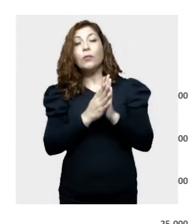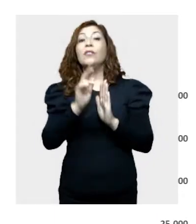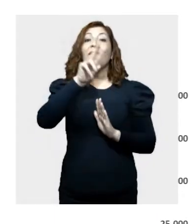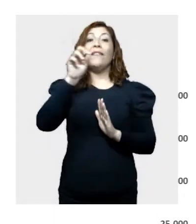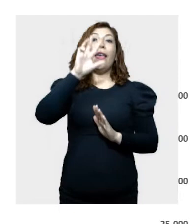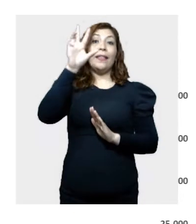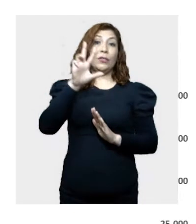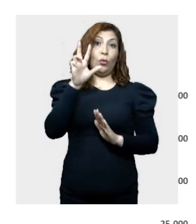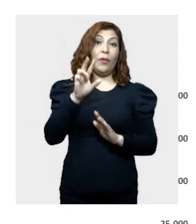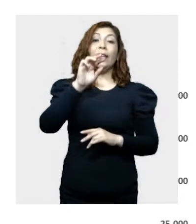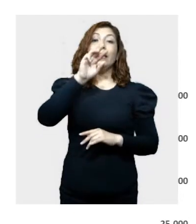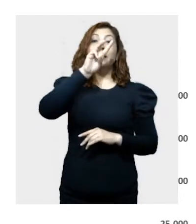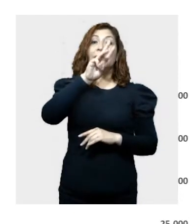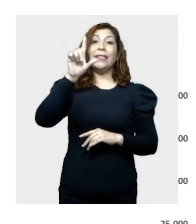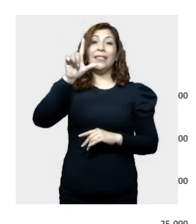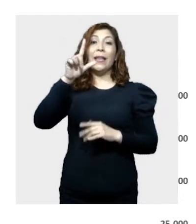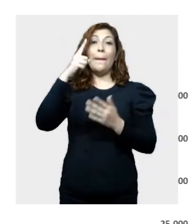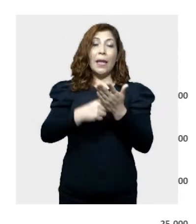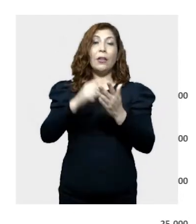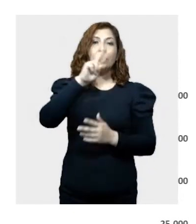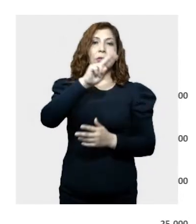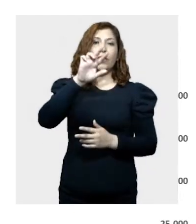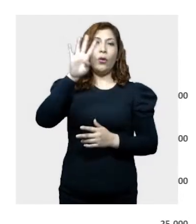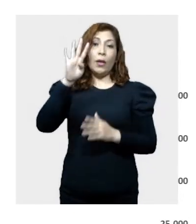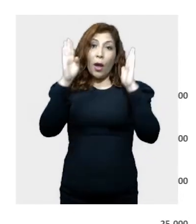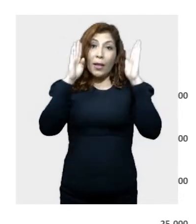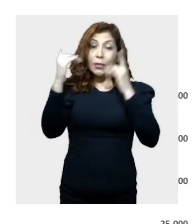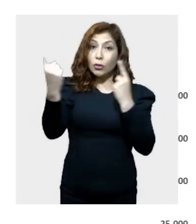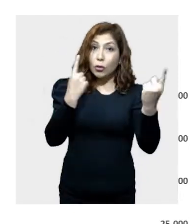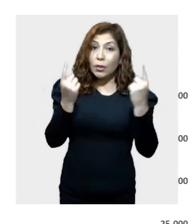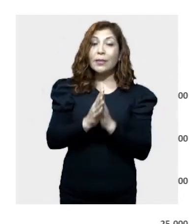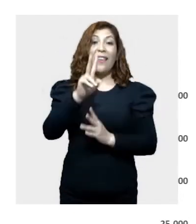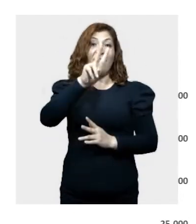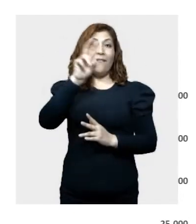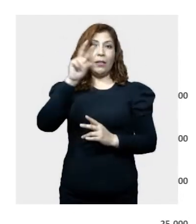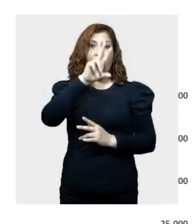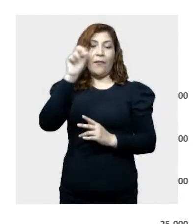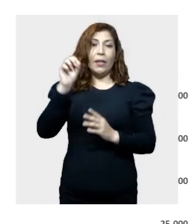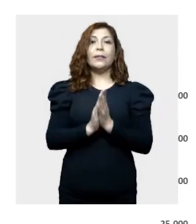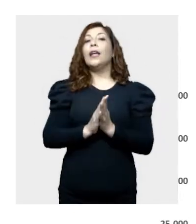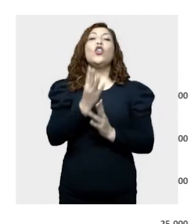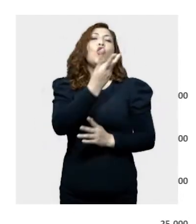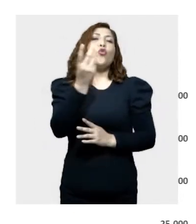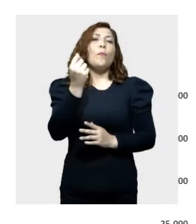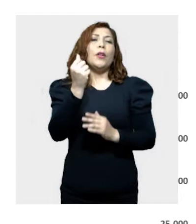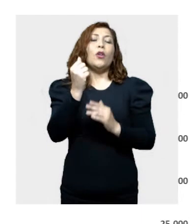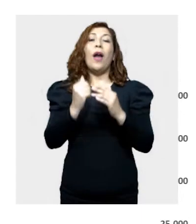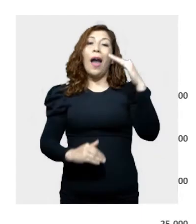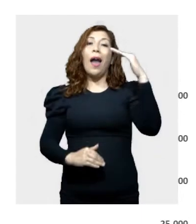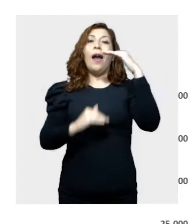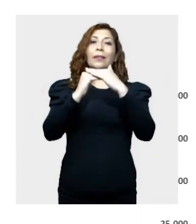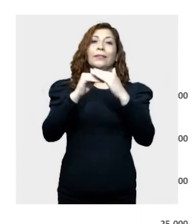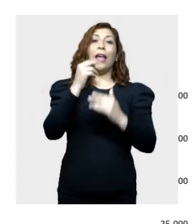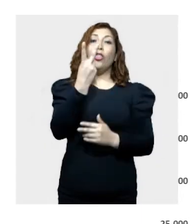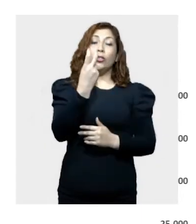2019 hubo 37.294 atenciones y en 2020 la cifra alcanzó a